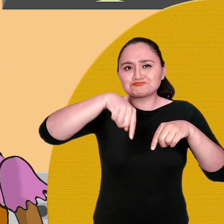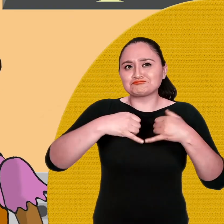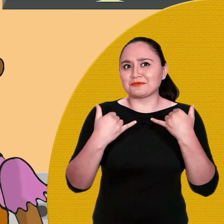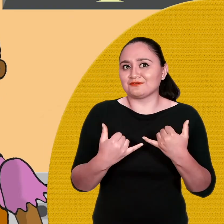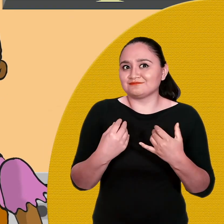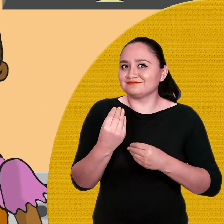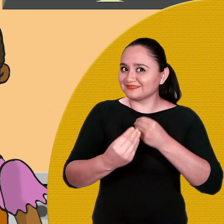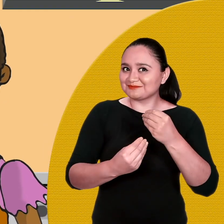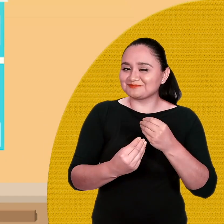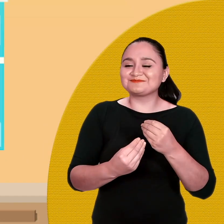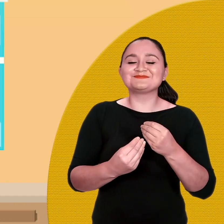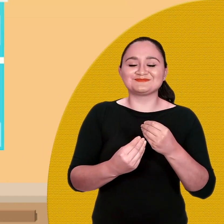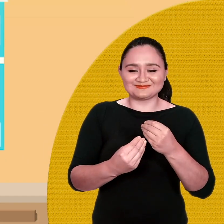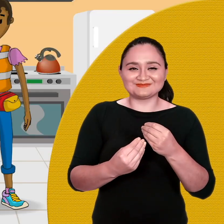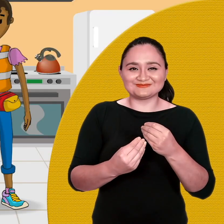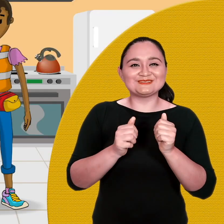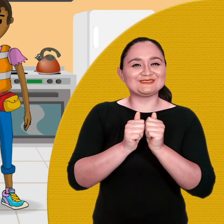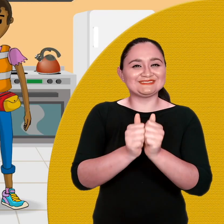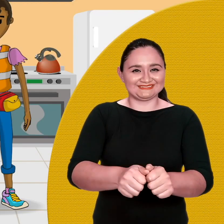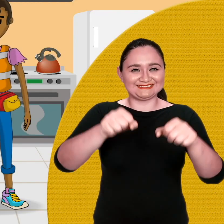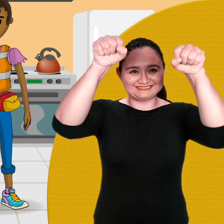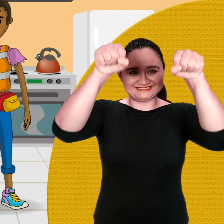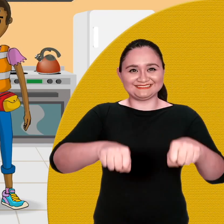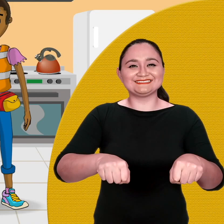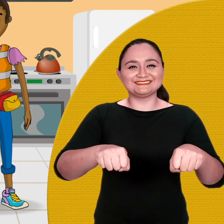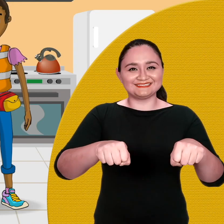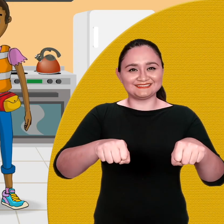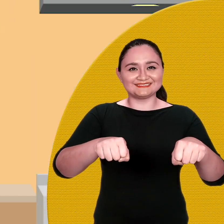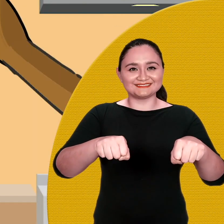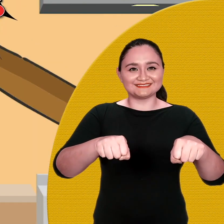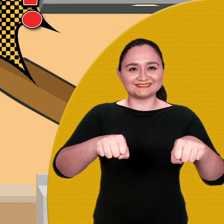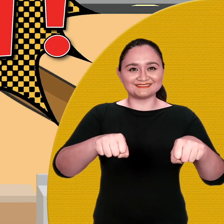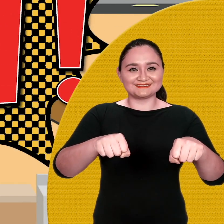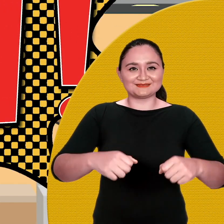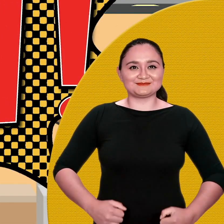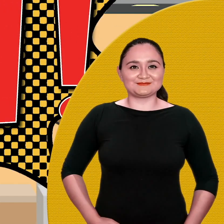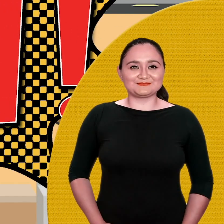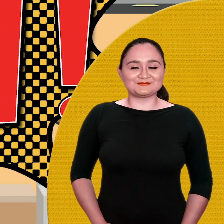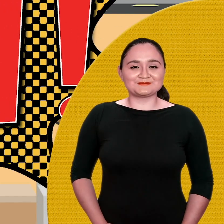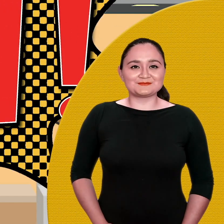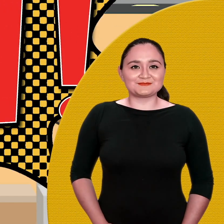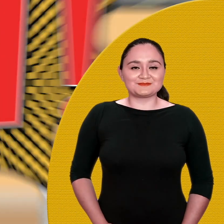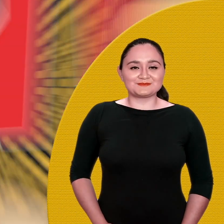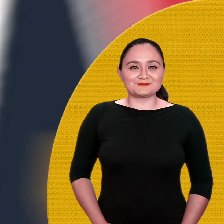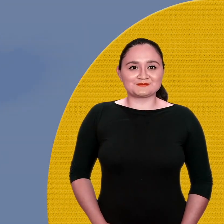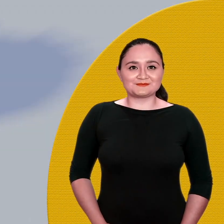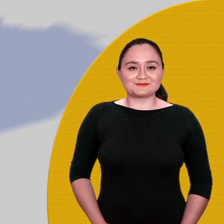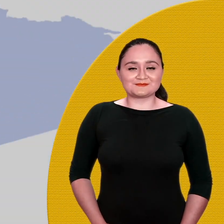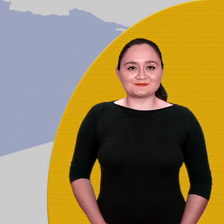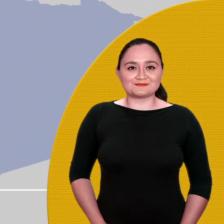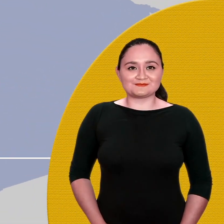Quiere decir que él es Pipo. Y estamos aquí porque Juntas y juntos, sí podemos.